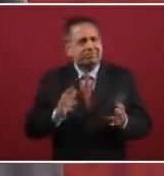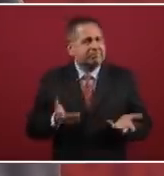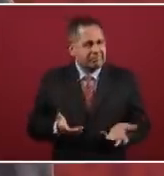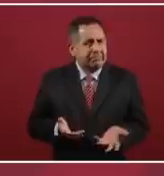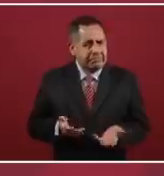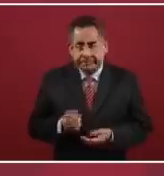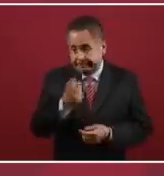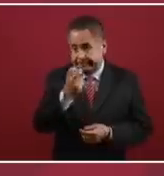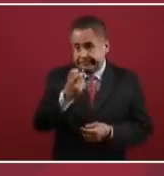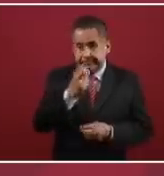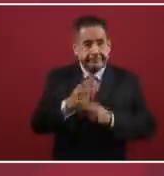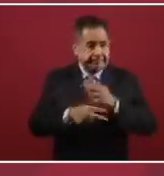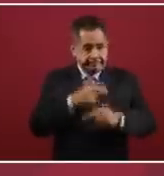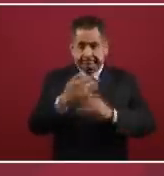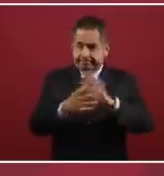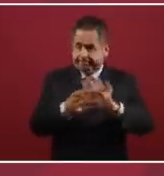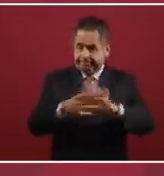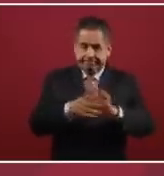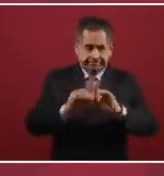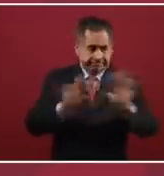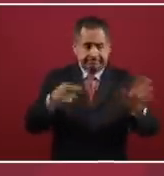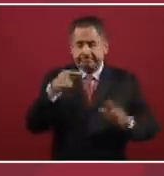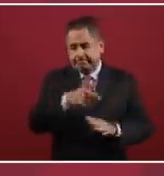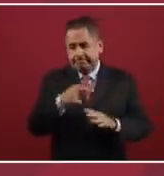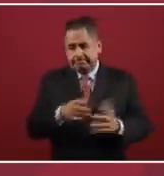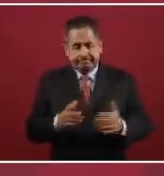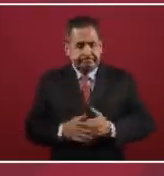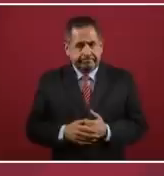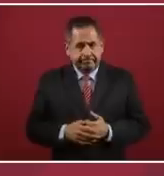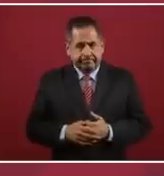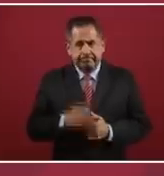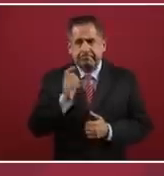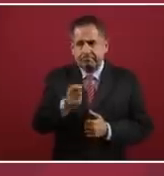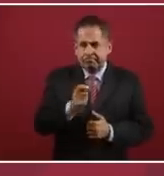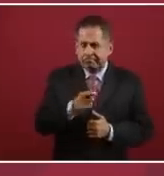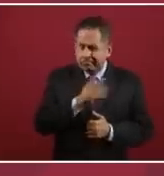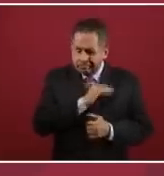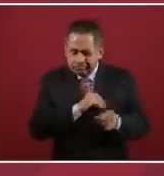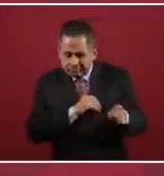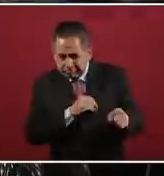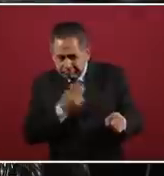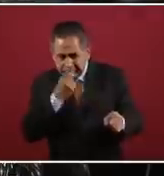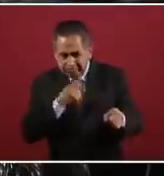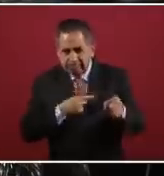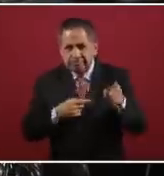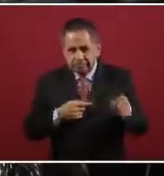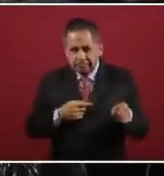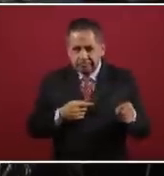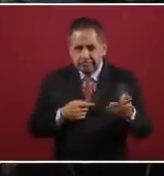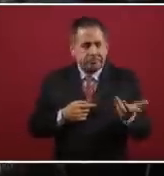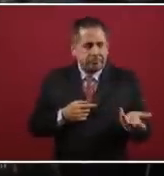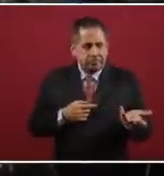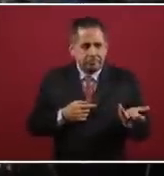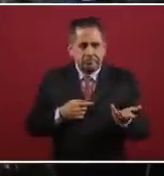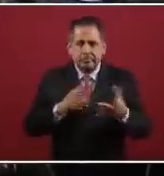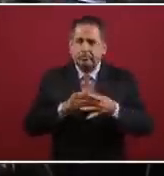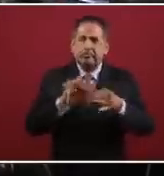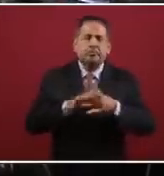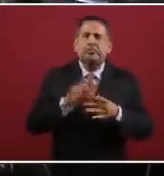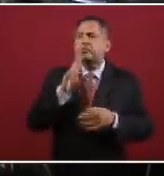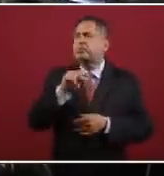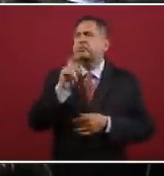Entonces, vamos a hablar de eso. Entonces, un poco por lo que tú mencionas, pues, porque no es nada